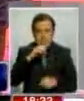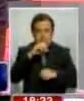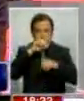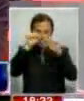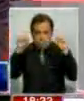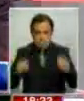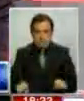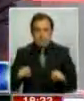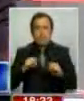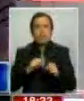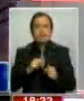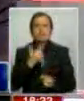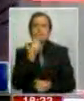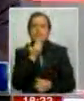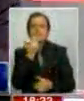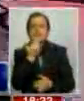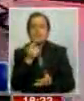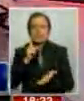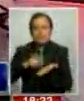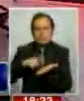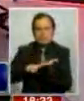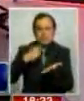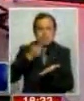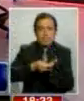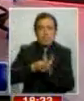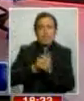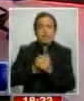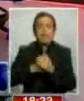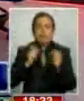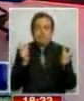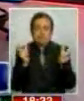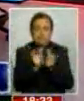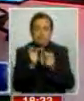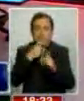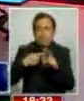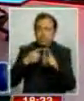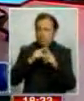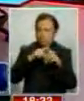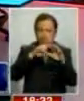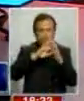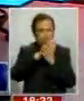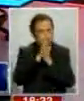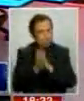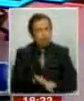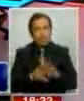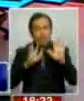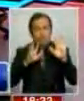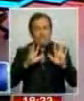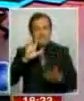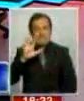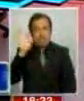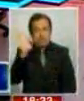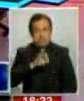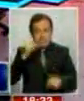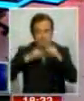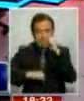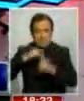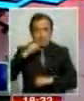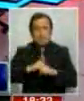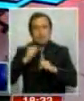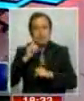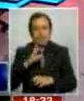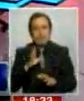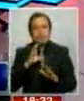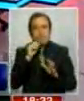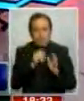simplificados tributarios donde los pequeños pueden estar, ahora van a estar los micros y los pequeños, todos. Estamos hablando de el 95% de las empresas van a poder estar